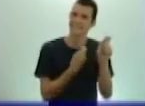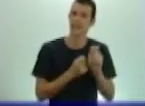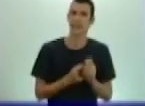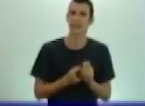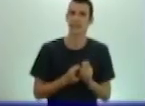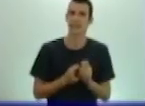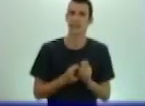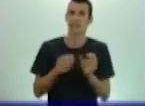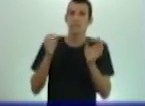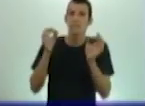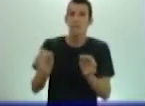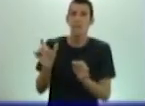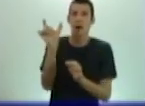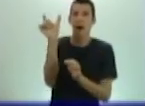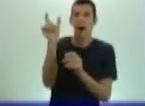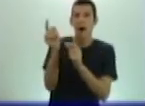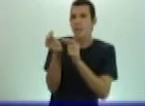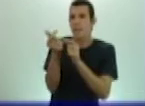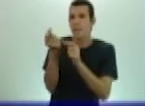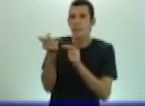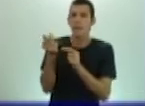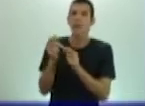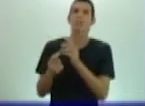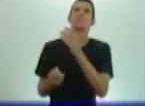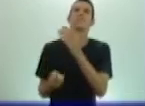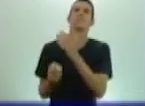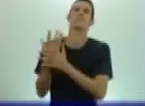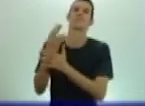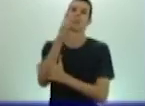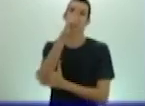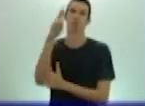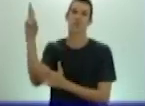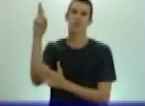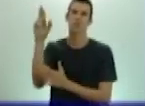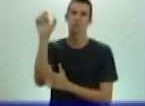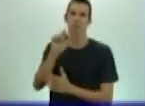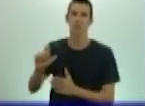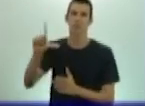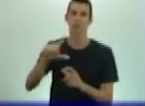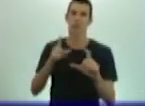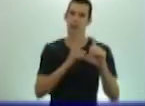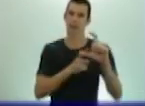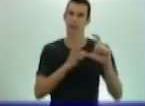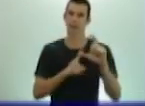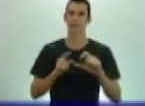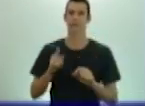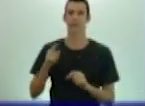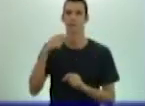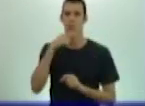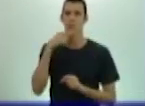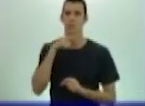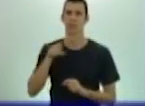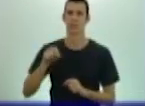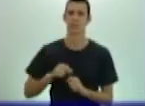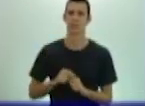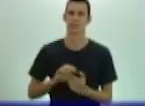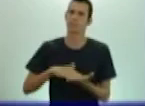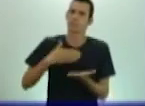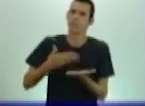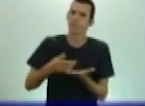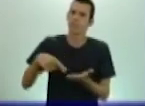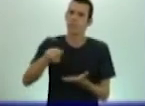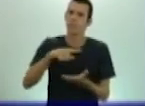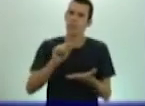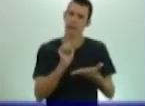Ahora, ¿qué les propongo? Que anoten en sus libretas la primera actividad de la clase de hoy. Vamos a caracterizar la situación de Rusia